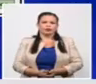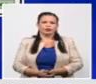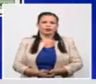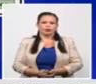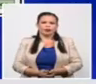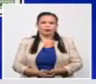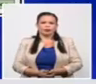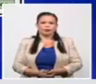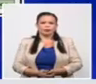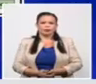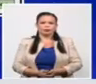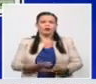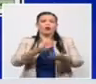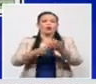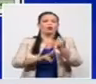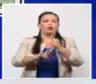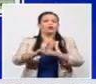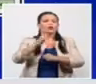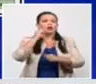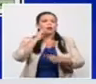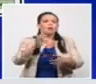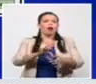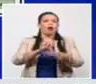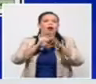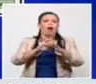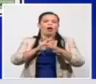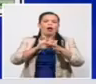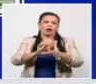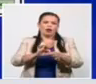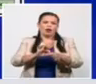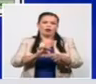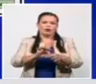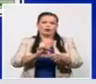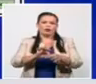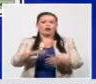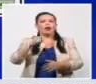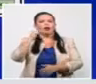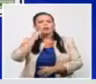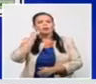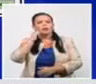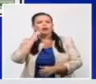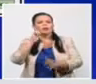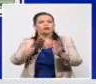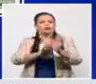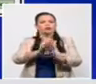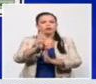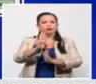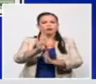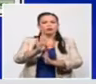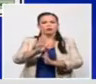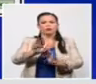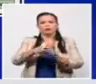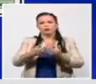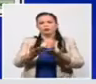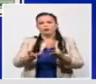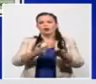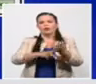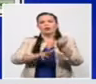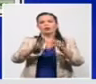perdónenme, la tasa de incidencia por provincia, pues la más elevada se sigue manteniendo en Guantánamo